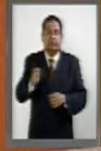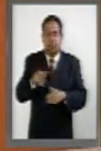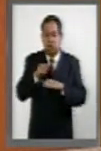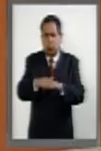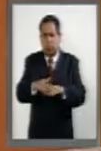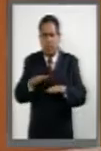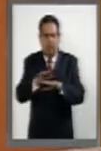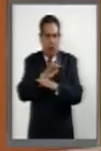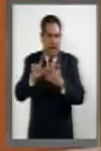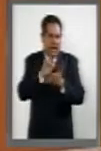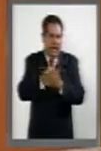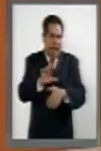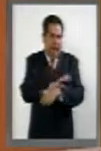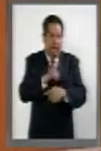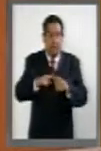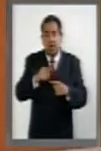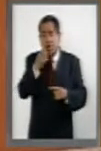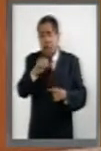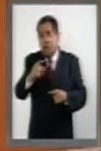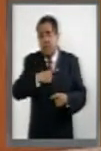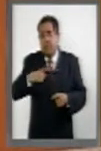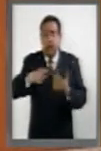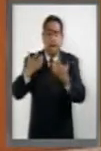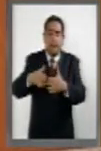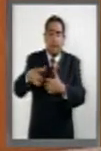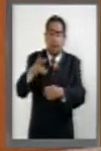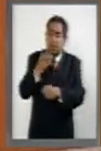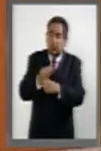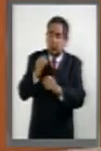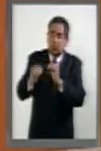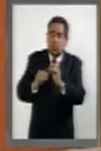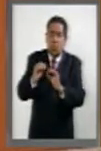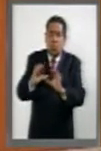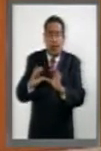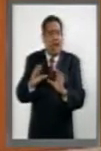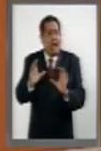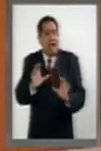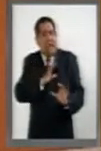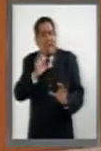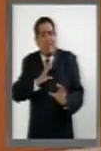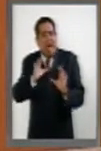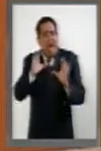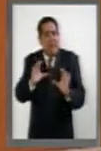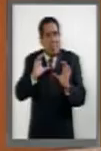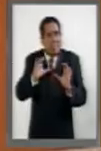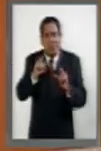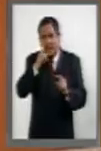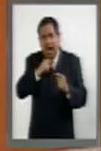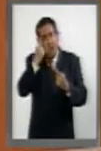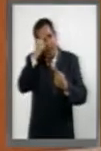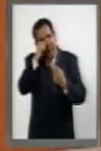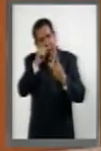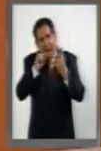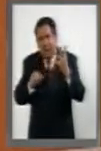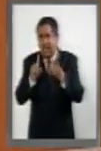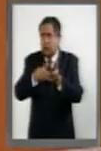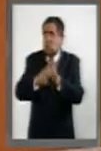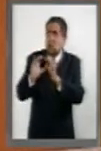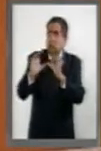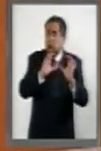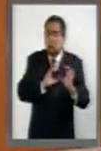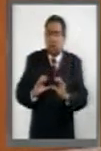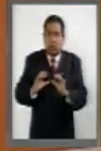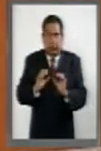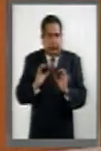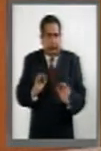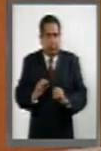de la reforma energética obligan a la empresa a mantener altos estándares de calidad en cada uno de los procesos en su interior. En virtud